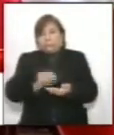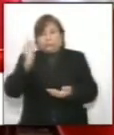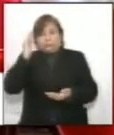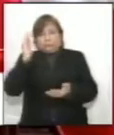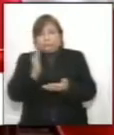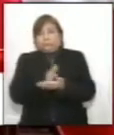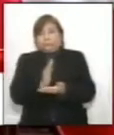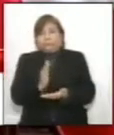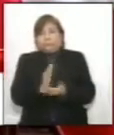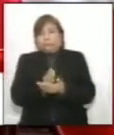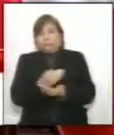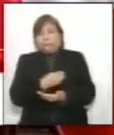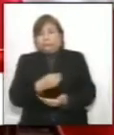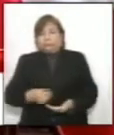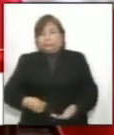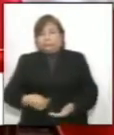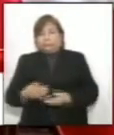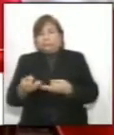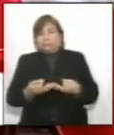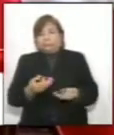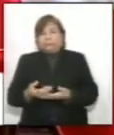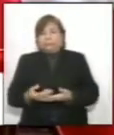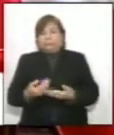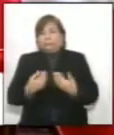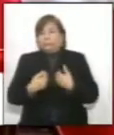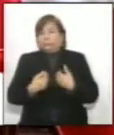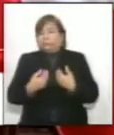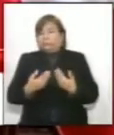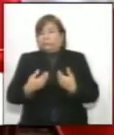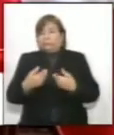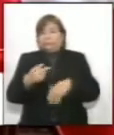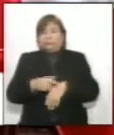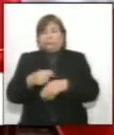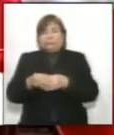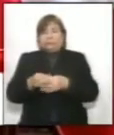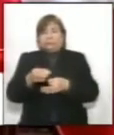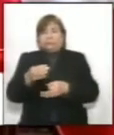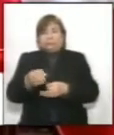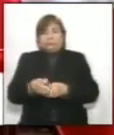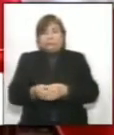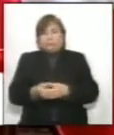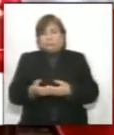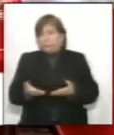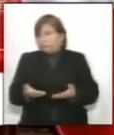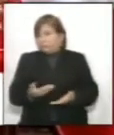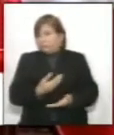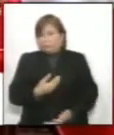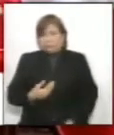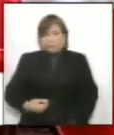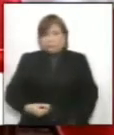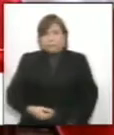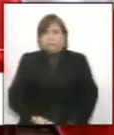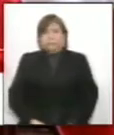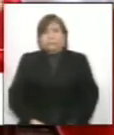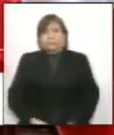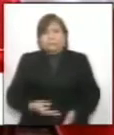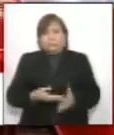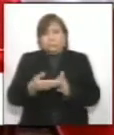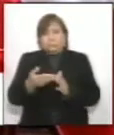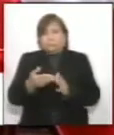de la propia ministra de Economía, lo que necesitaban ellos podría ser tiempo. Alargo y le pido al presidente del Congreso que de una